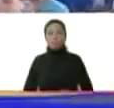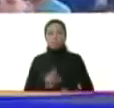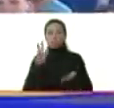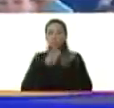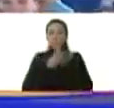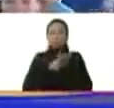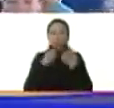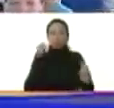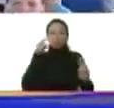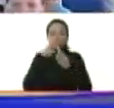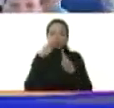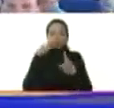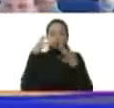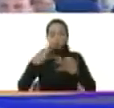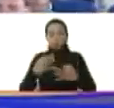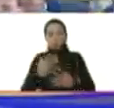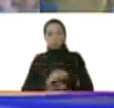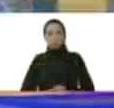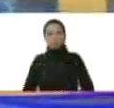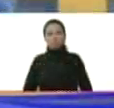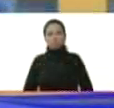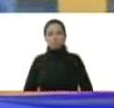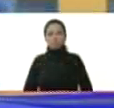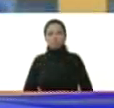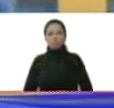Cumpliendo la meta.